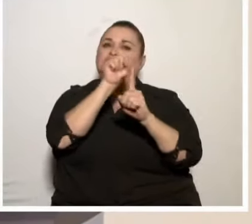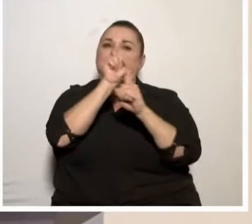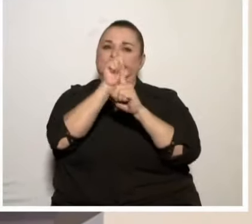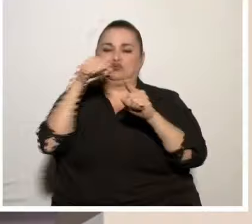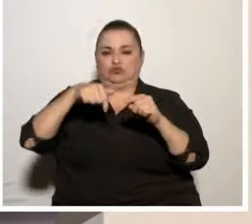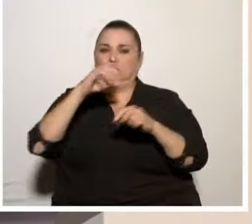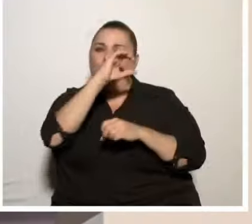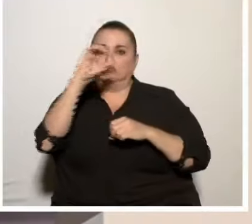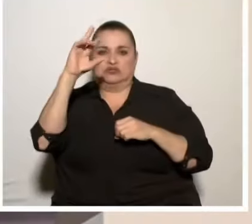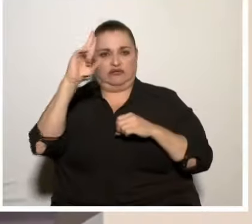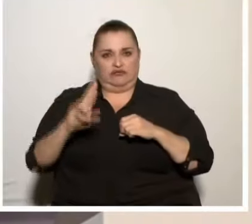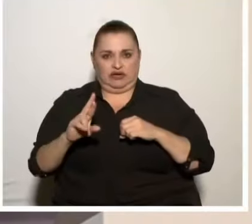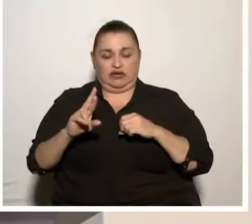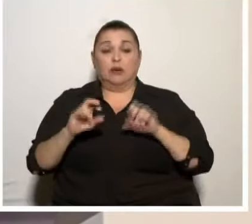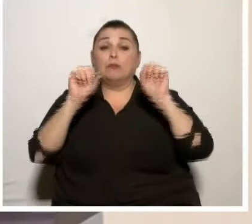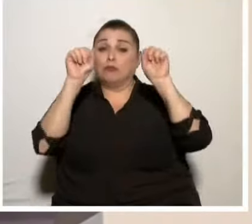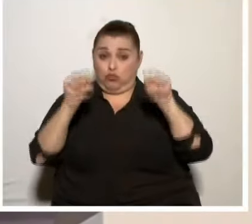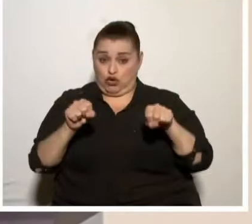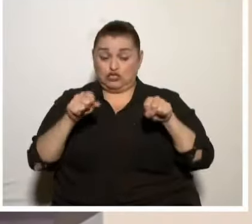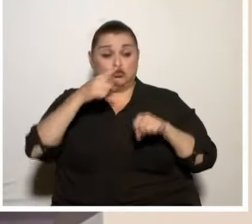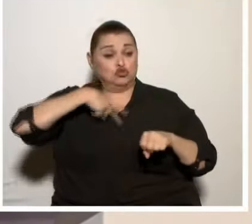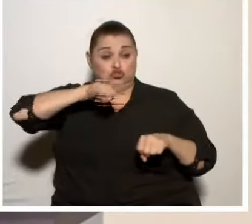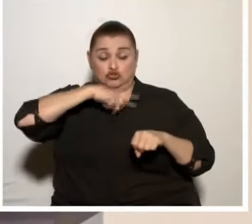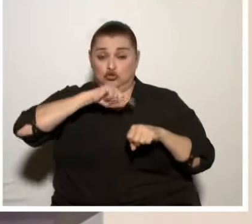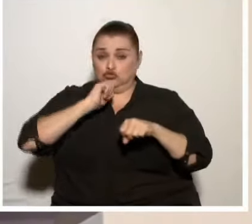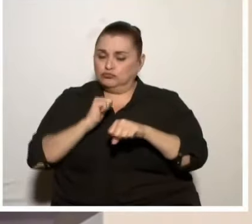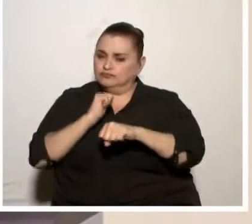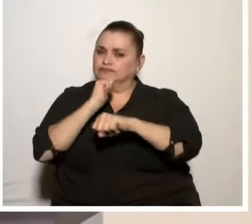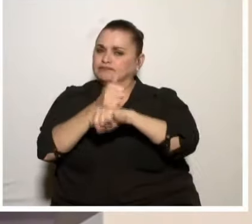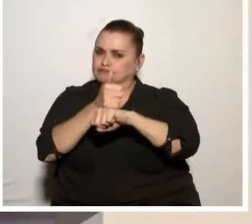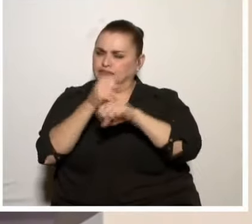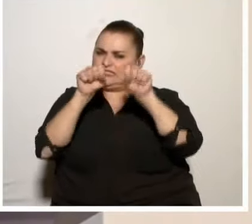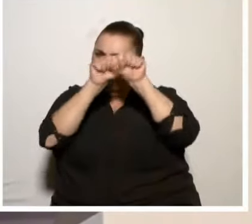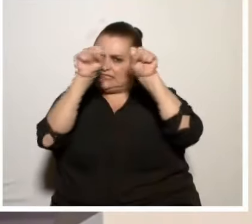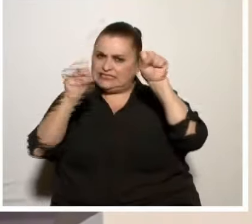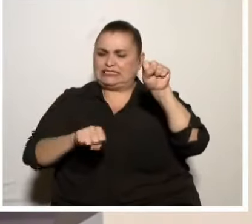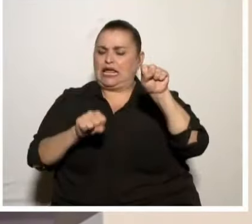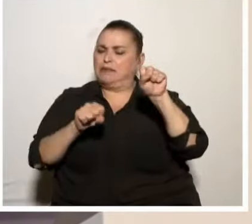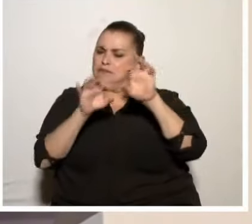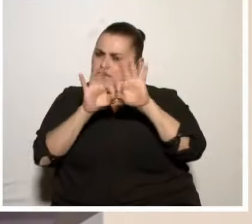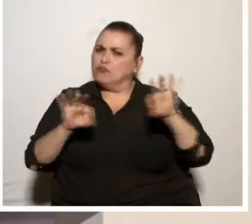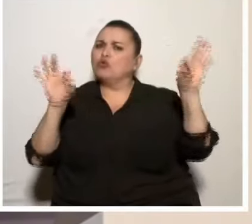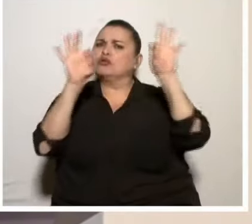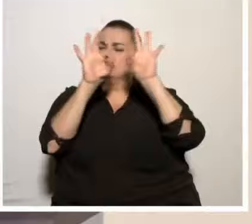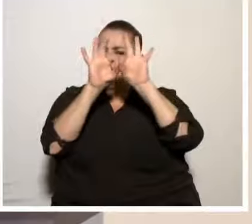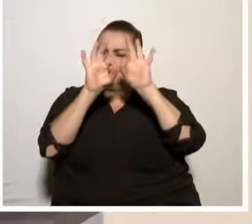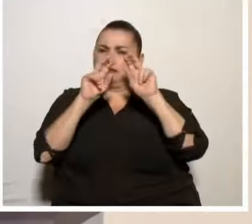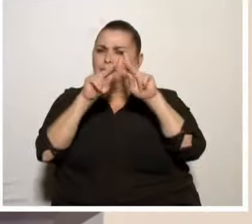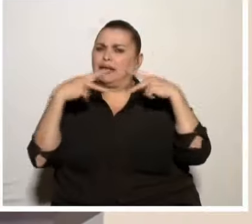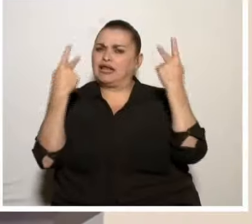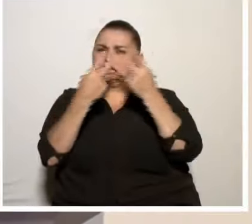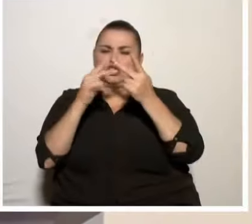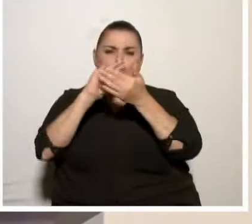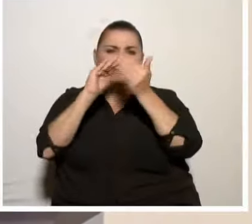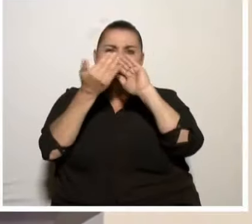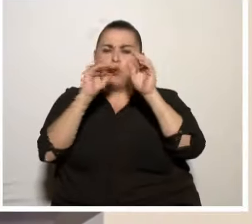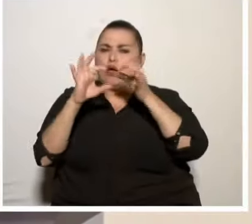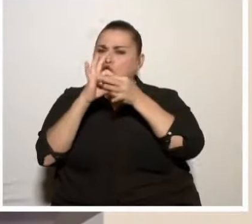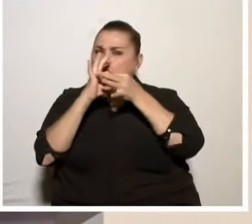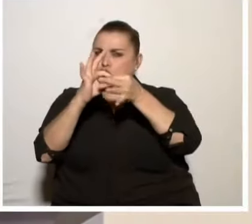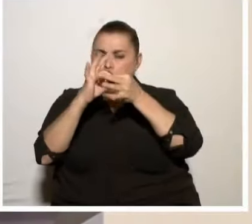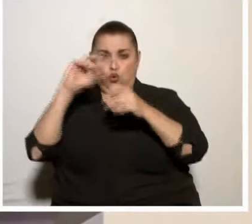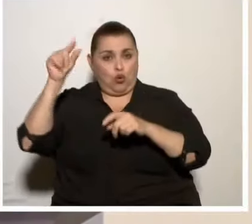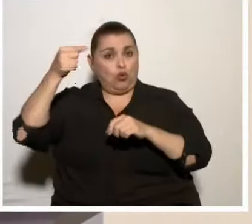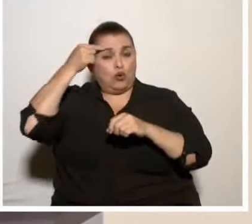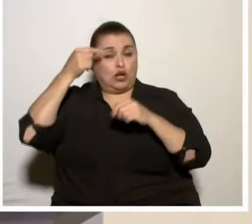en Costa Rica. Es por eso que vamos a establecer un sistema vehemente en el Partido Pueblo Unido como gobierno para la